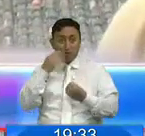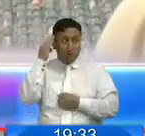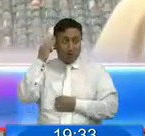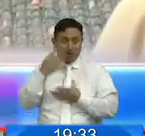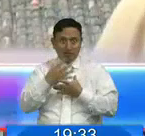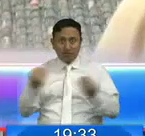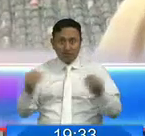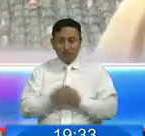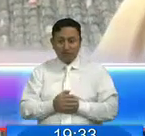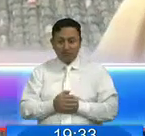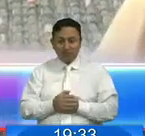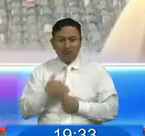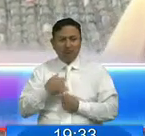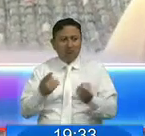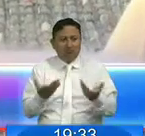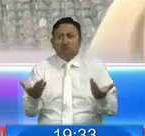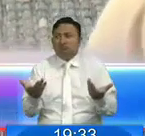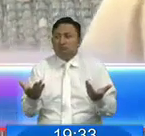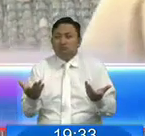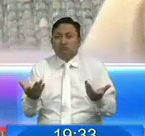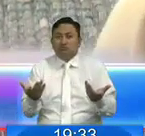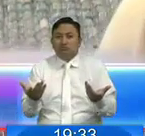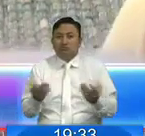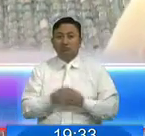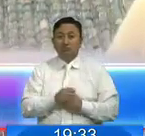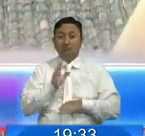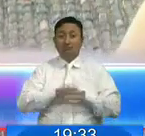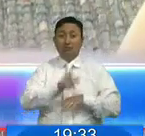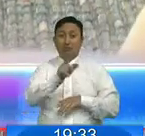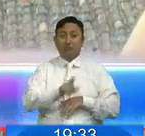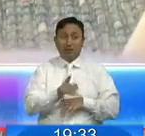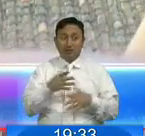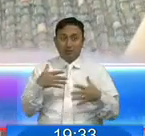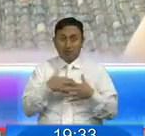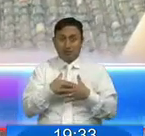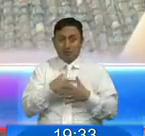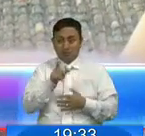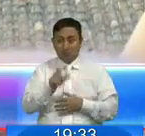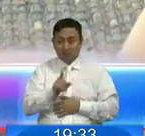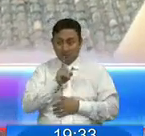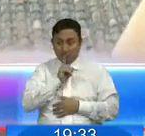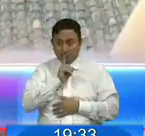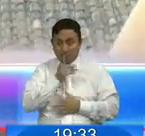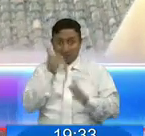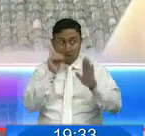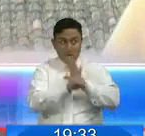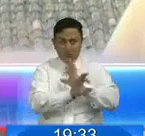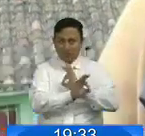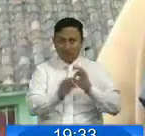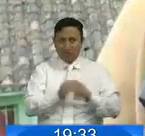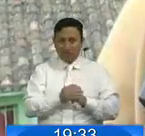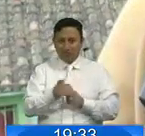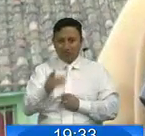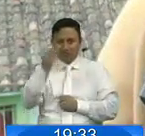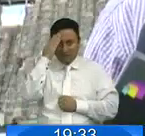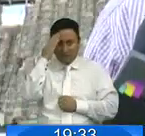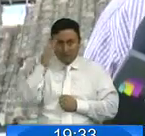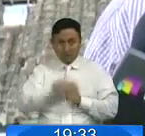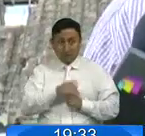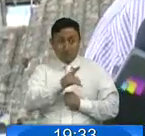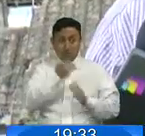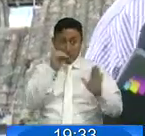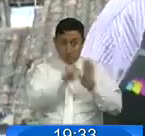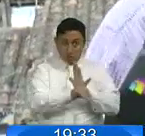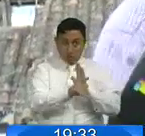mujeres. Y pregunte dónde están, por temor mismo no sale a denunciar, porque él sabe lo que le pasa.